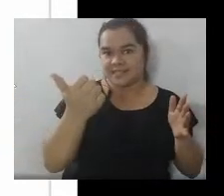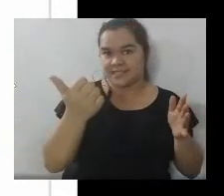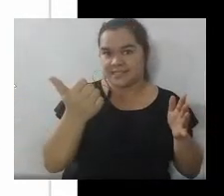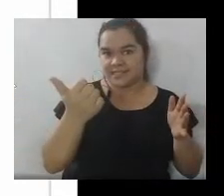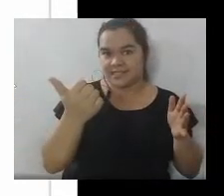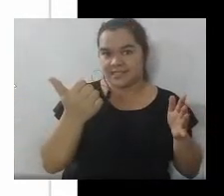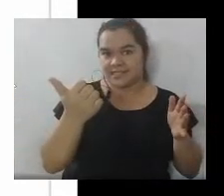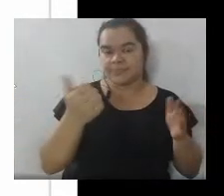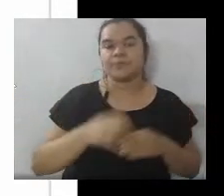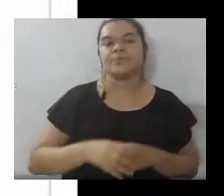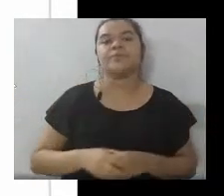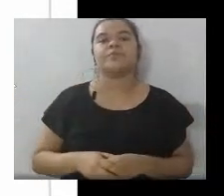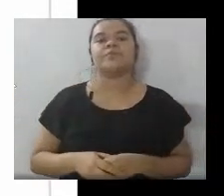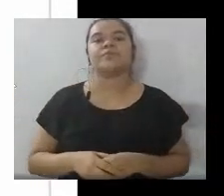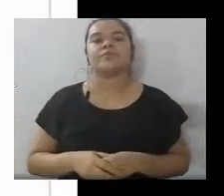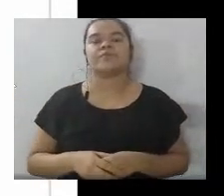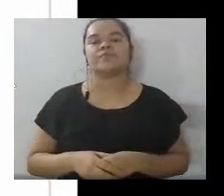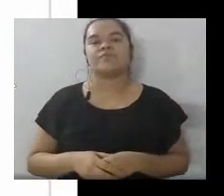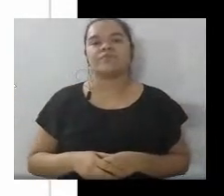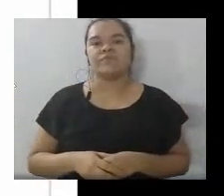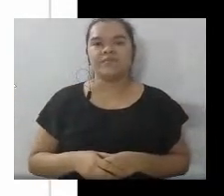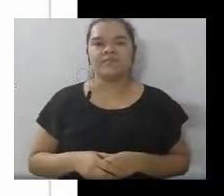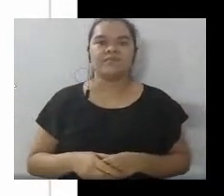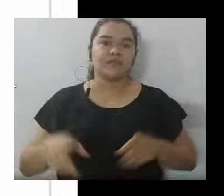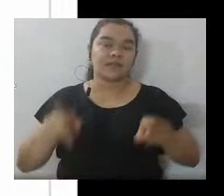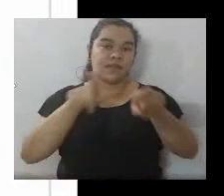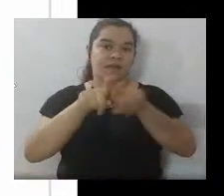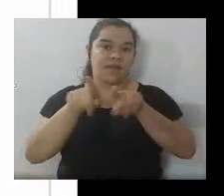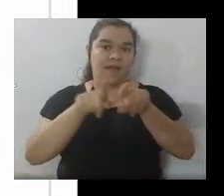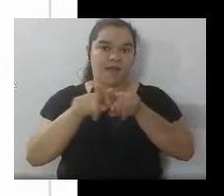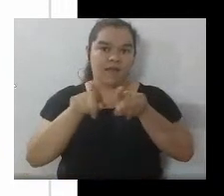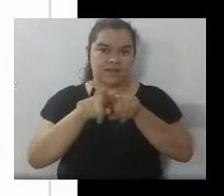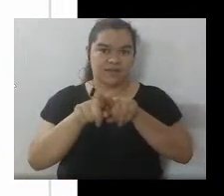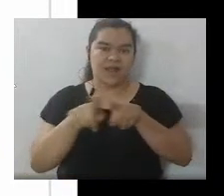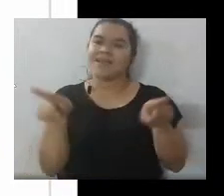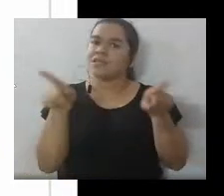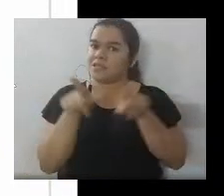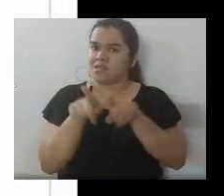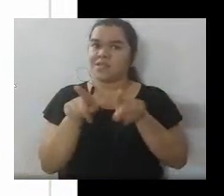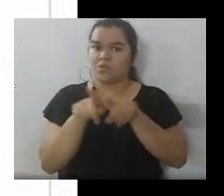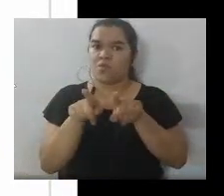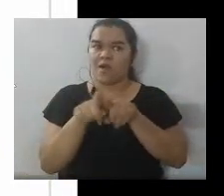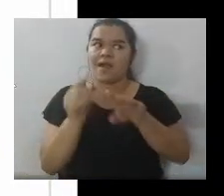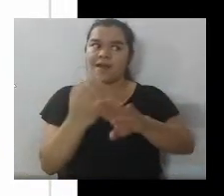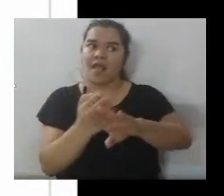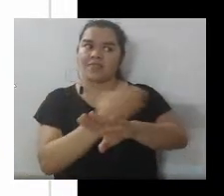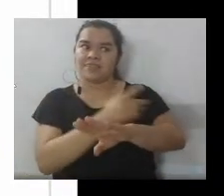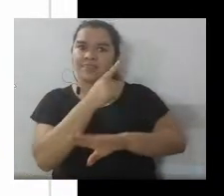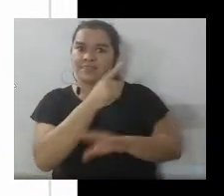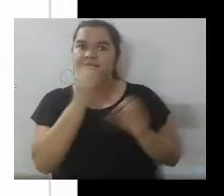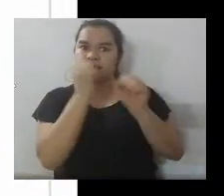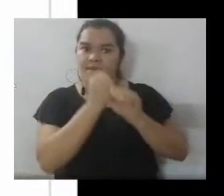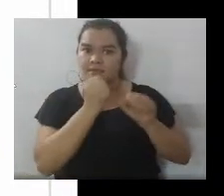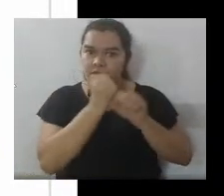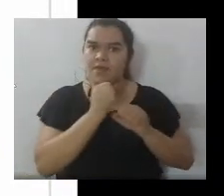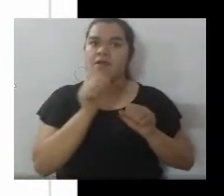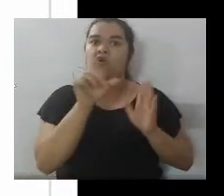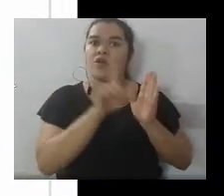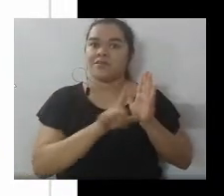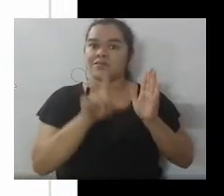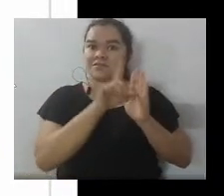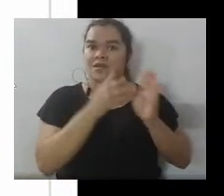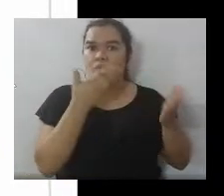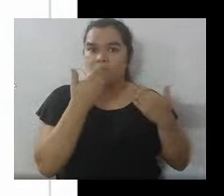carrera que posee, como bien dijeron los ingenieros y licenciados que me